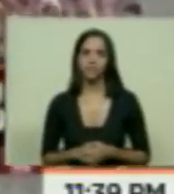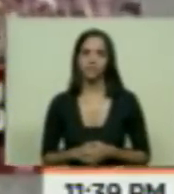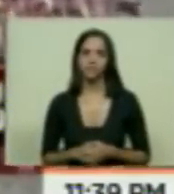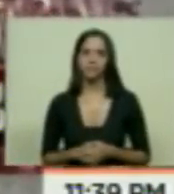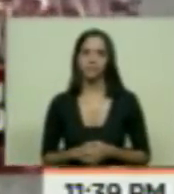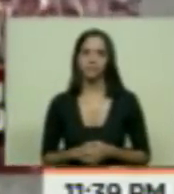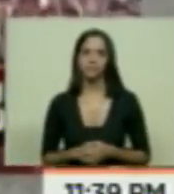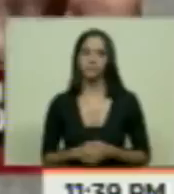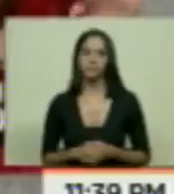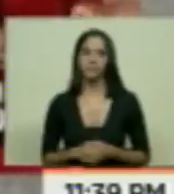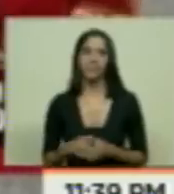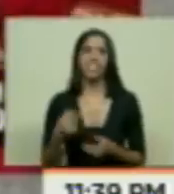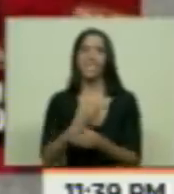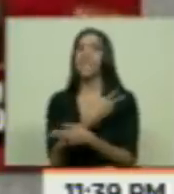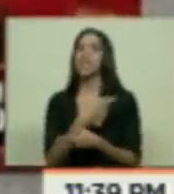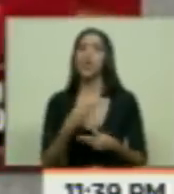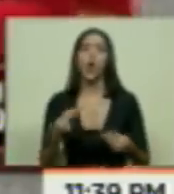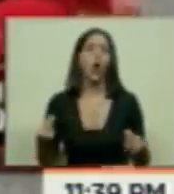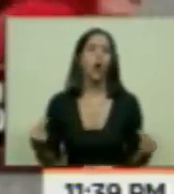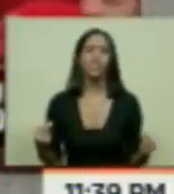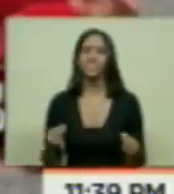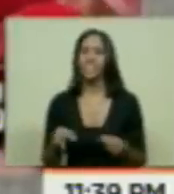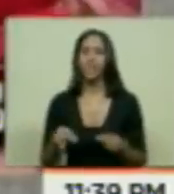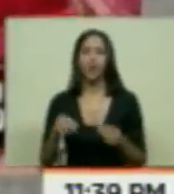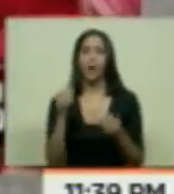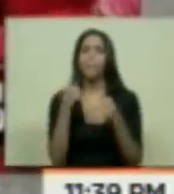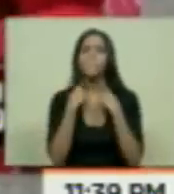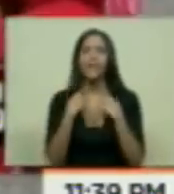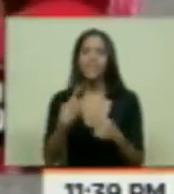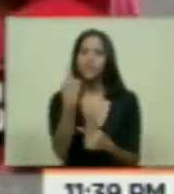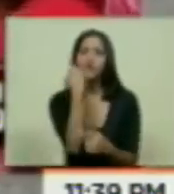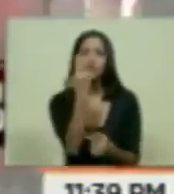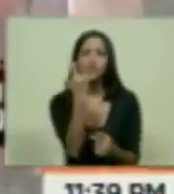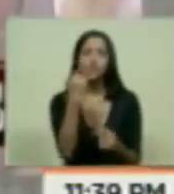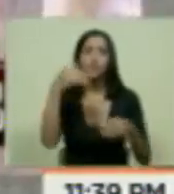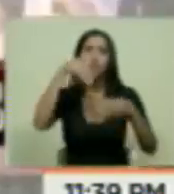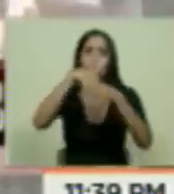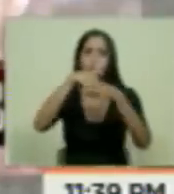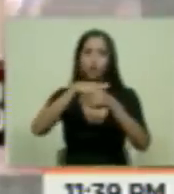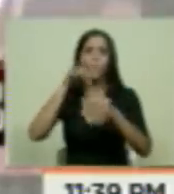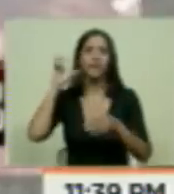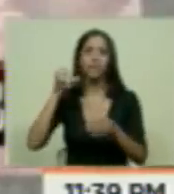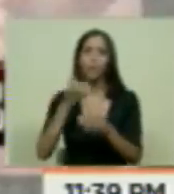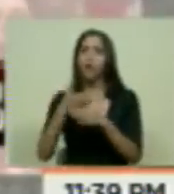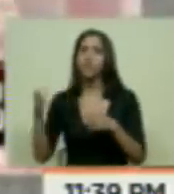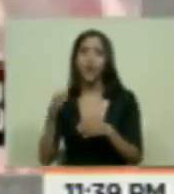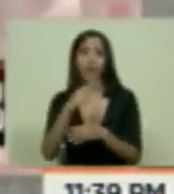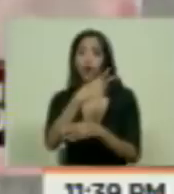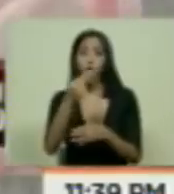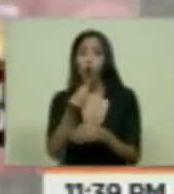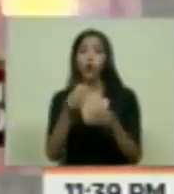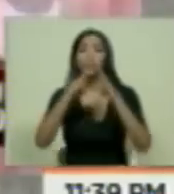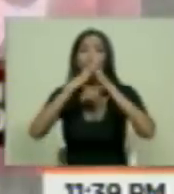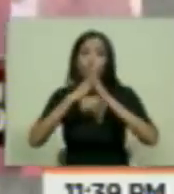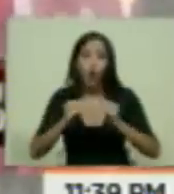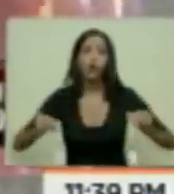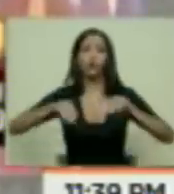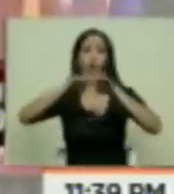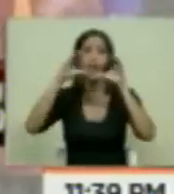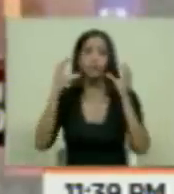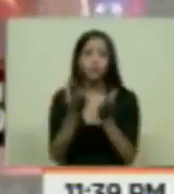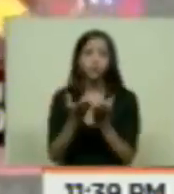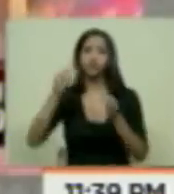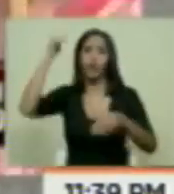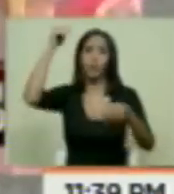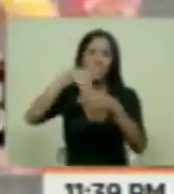Que no se nos quede ni un solo voto patriota por fuera. Todo el mundo a votar por Chávez